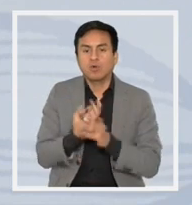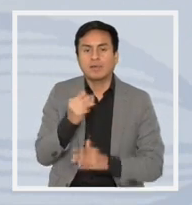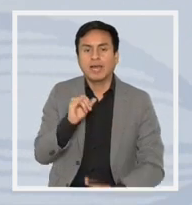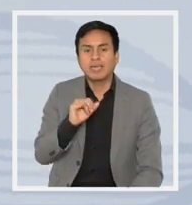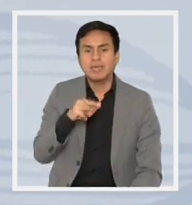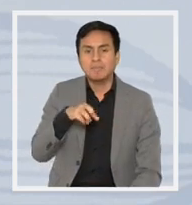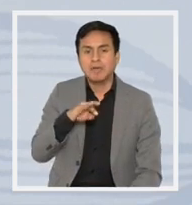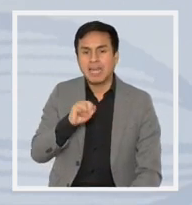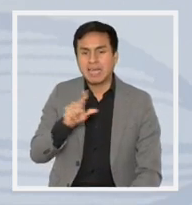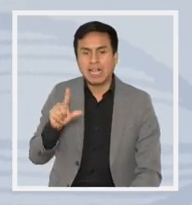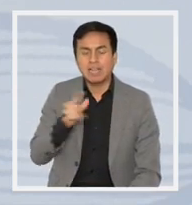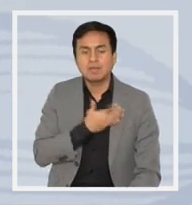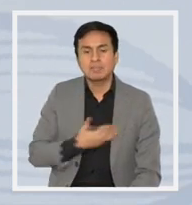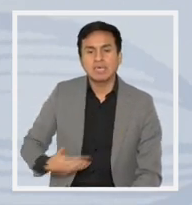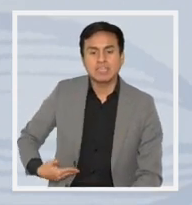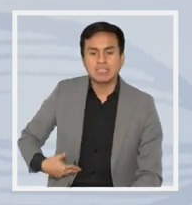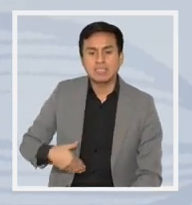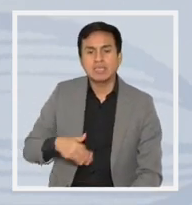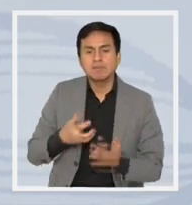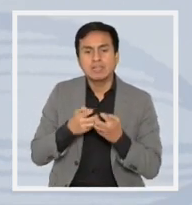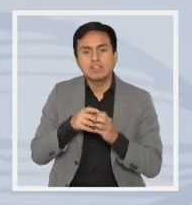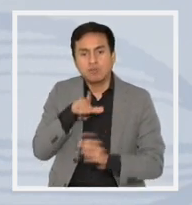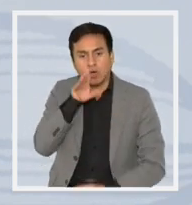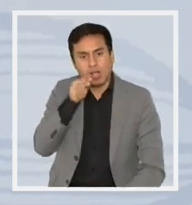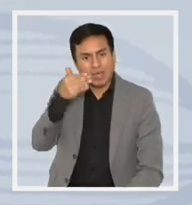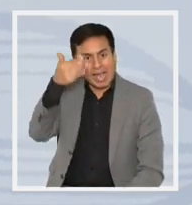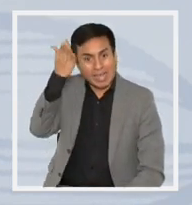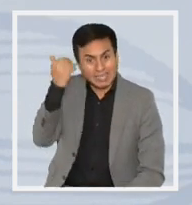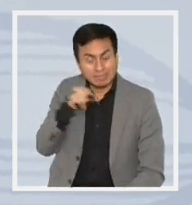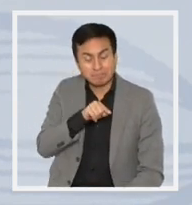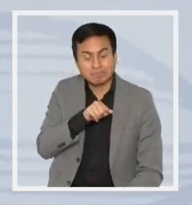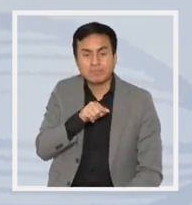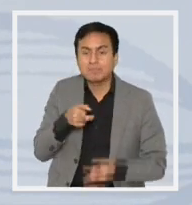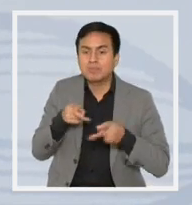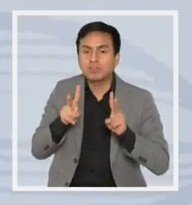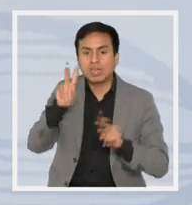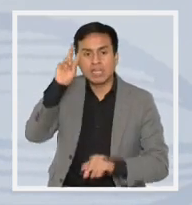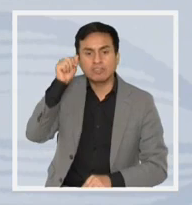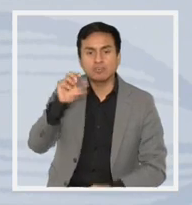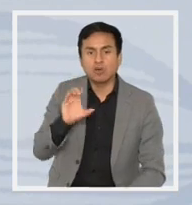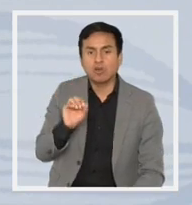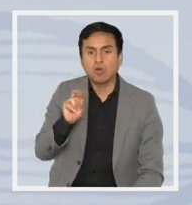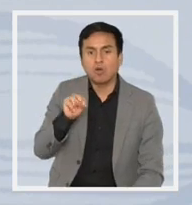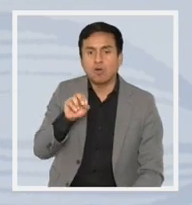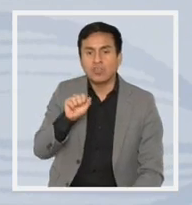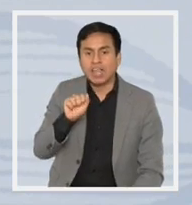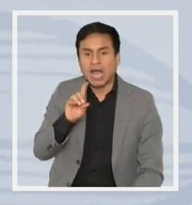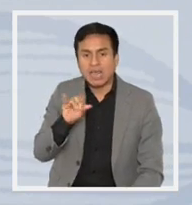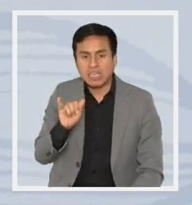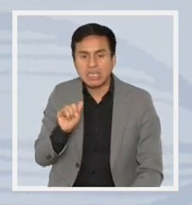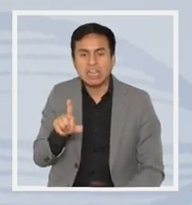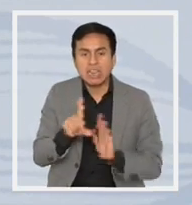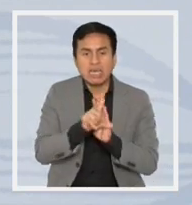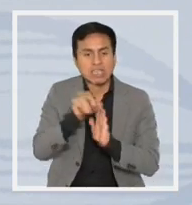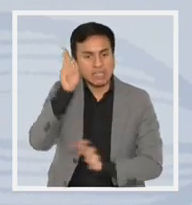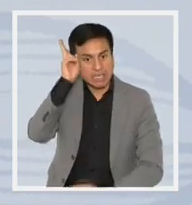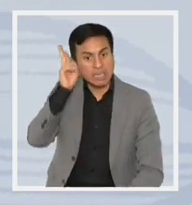Imperial del presidente Patricio Aylwin, que permitió la creación de la CONADI y de la ley